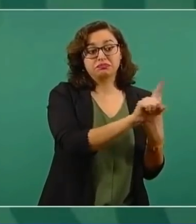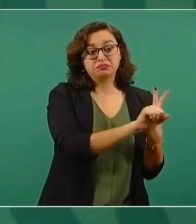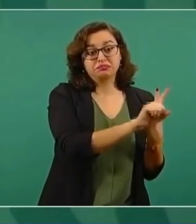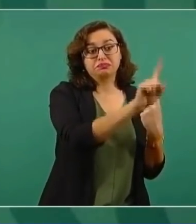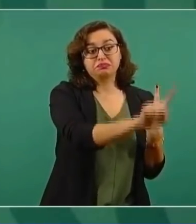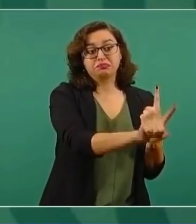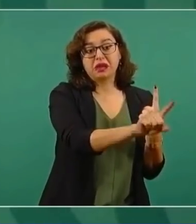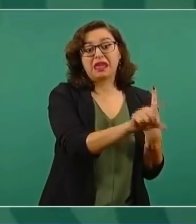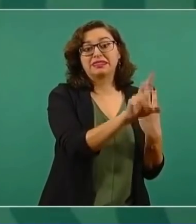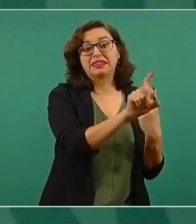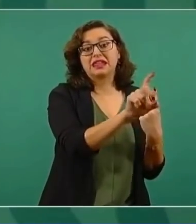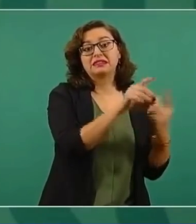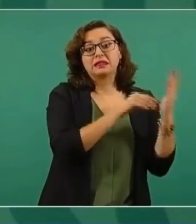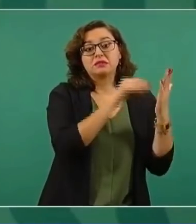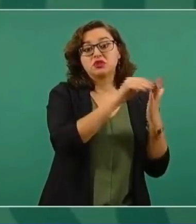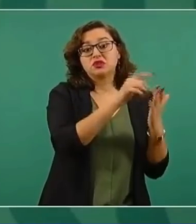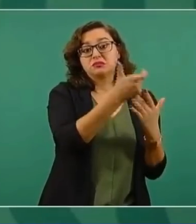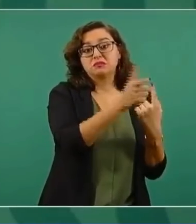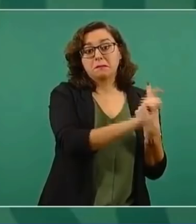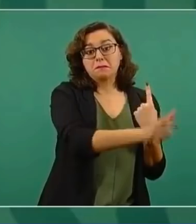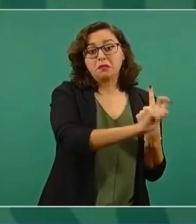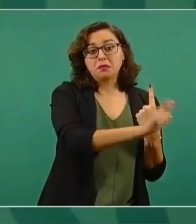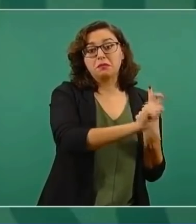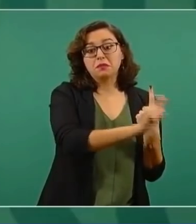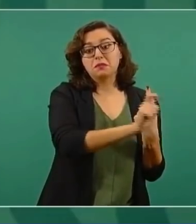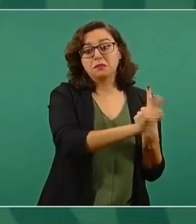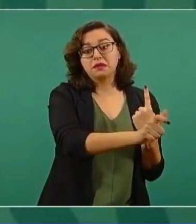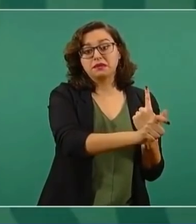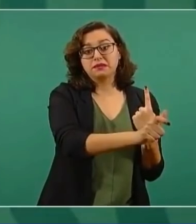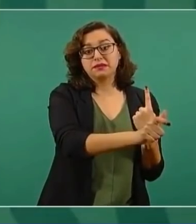viáticos de más de 30 millones de pesos.